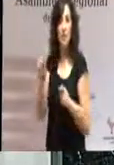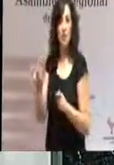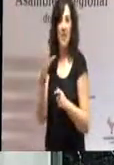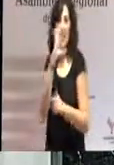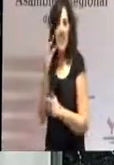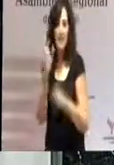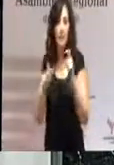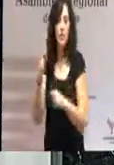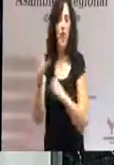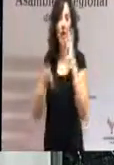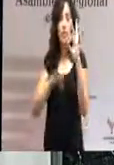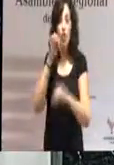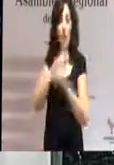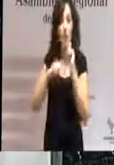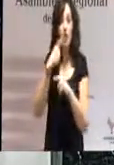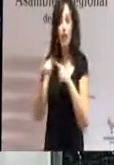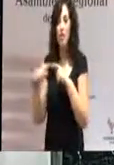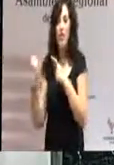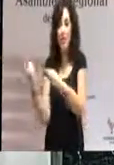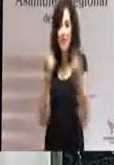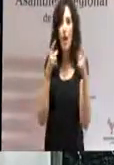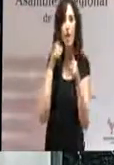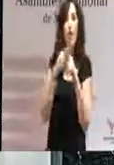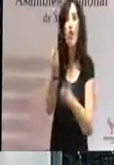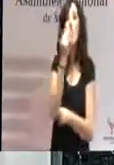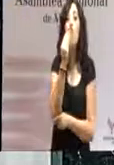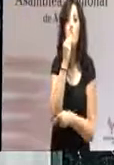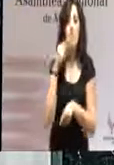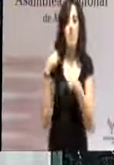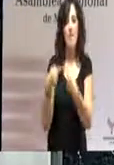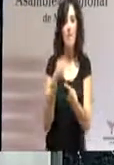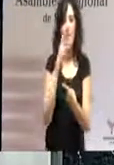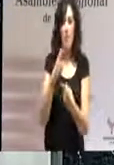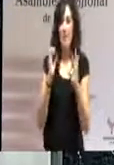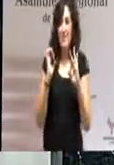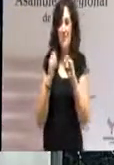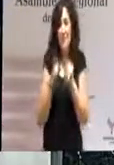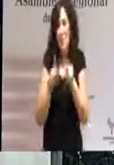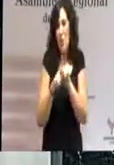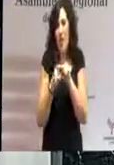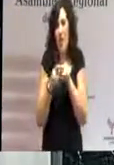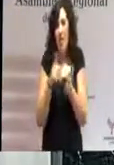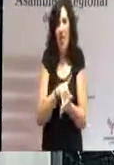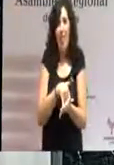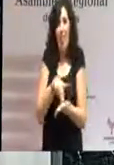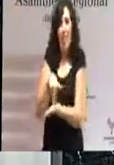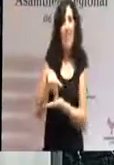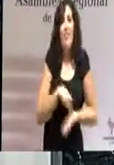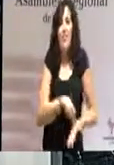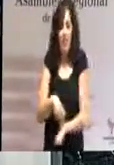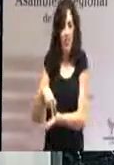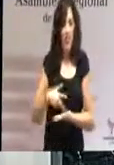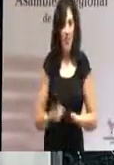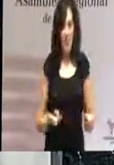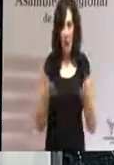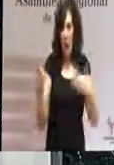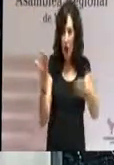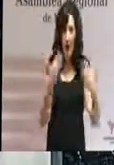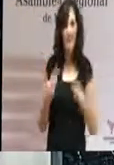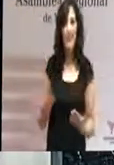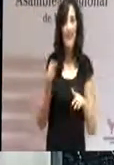de organizaciones para comer, porque están en absoluto desamparo. Eso es también